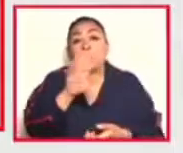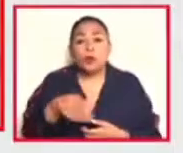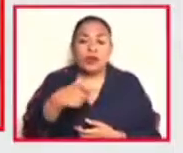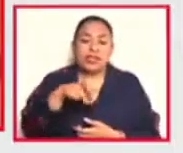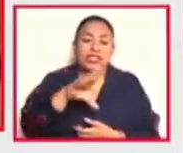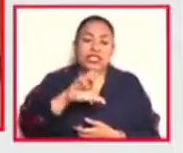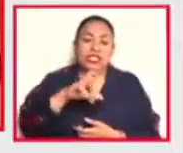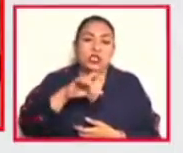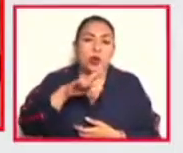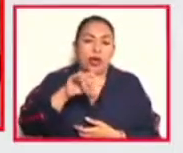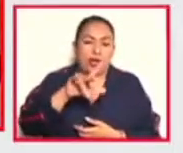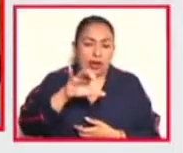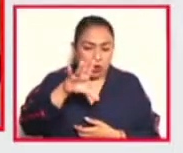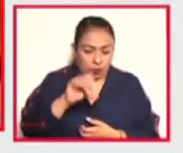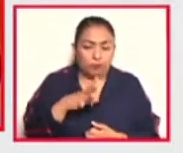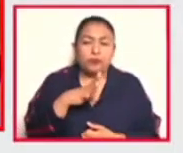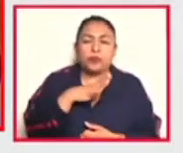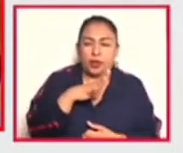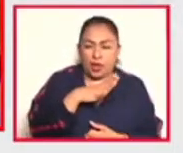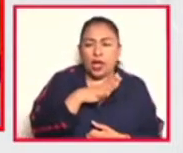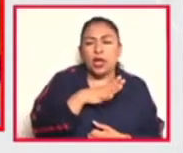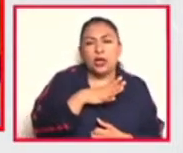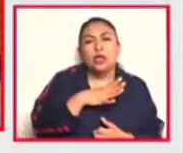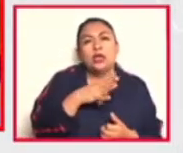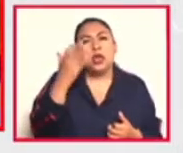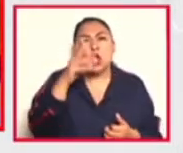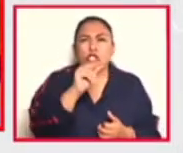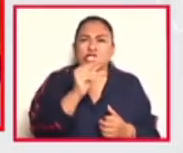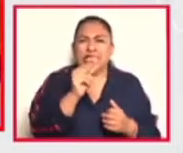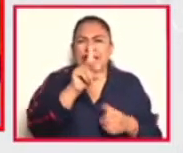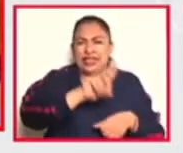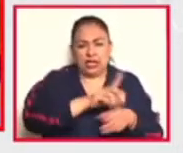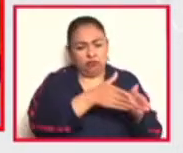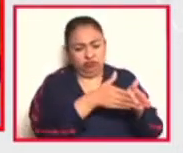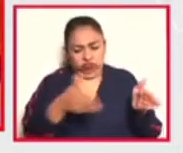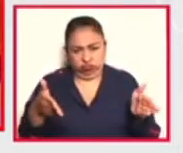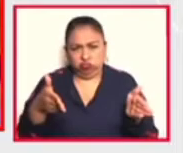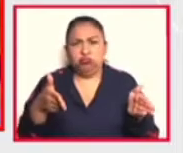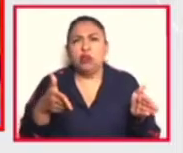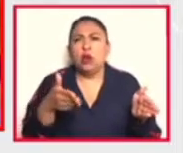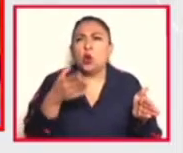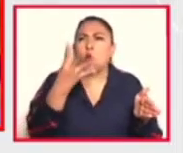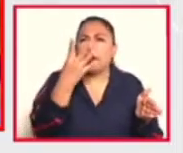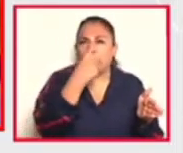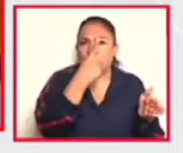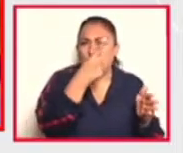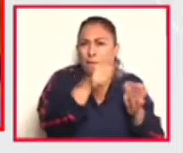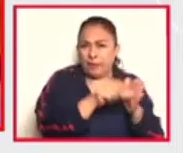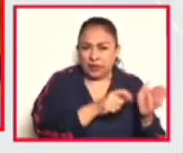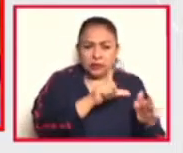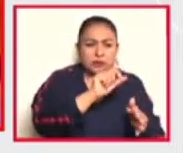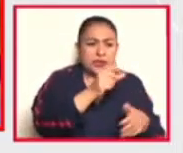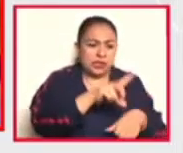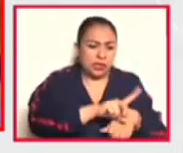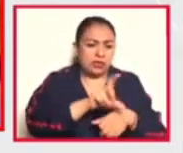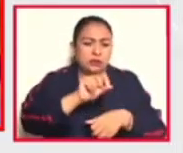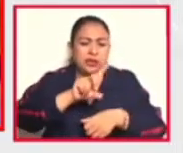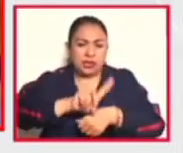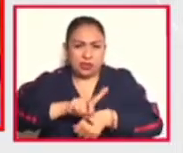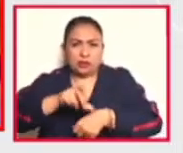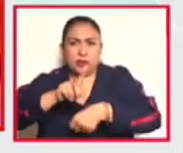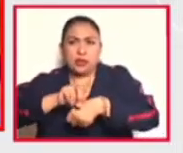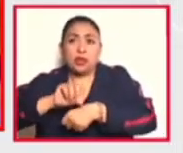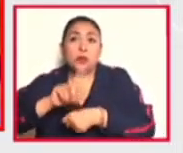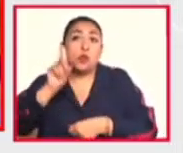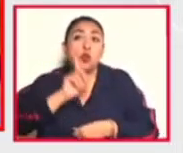Había una fase lunar durante 80 días, durante 4 meses de 20 días, a cargo de las mujeres. El